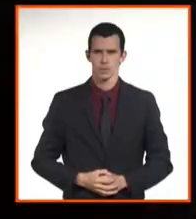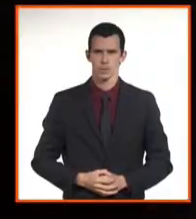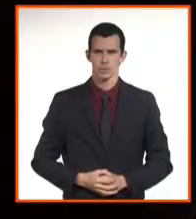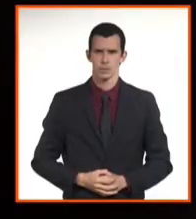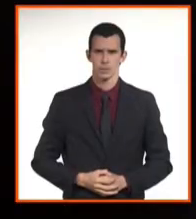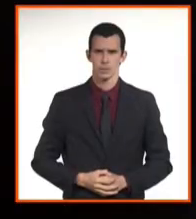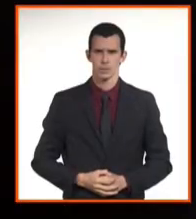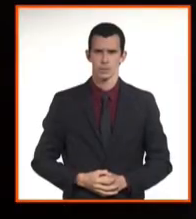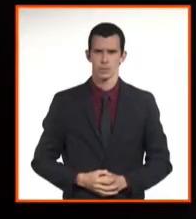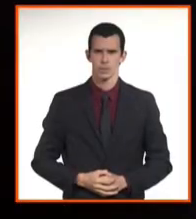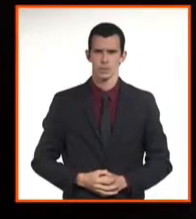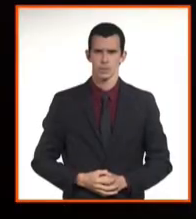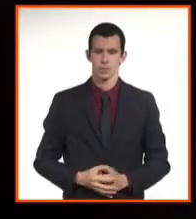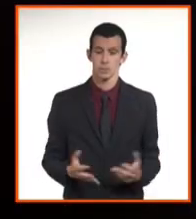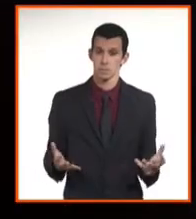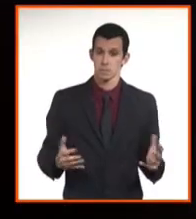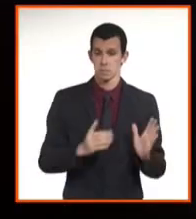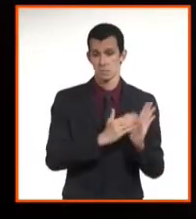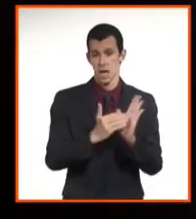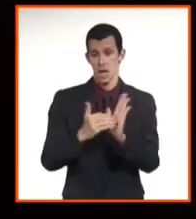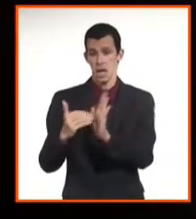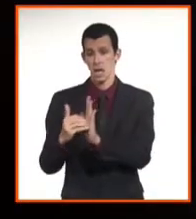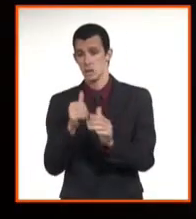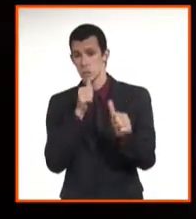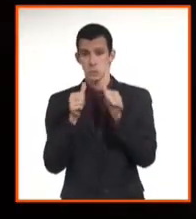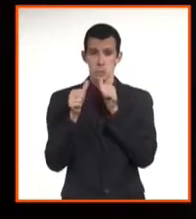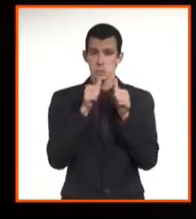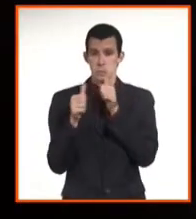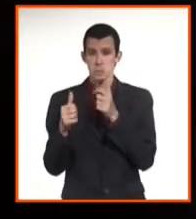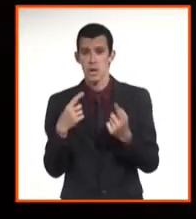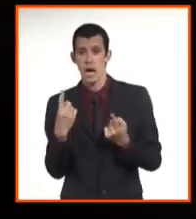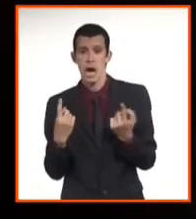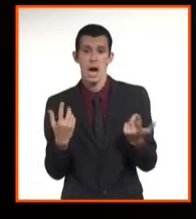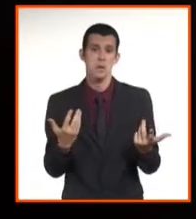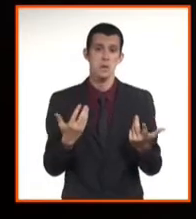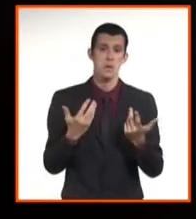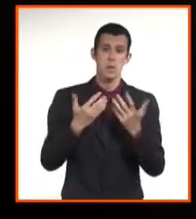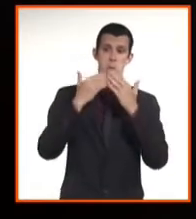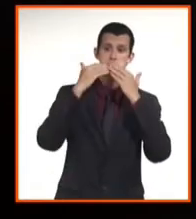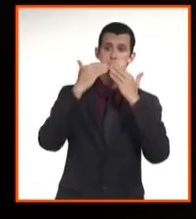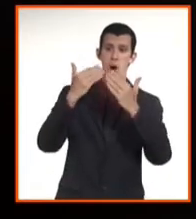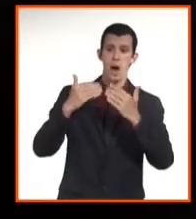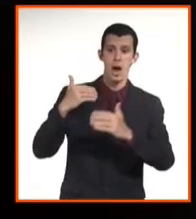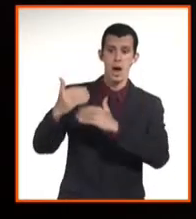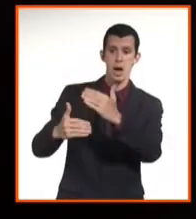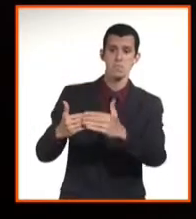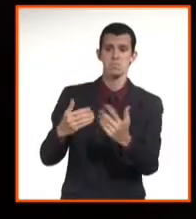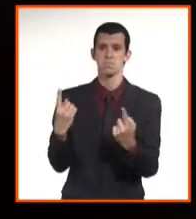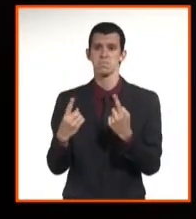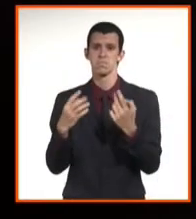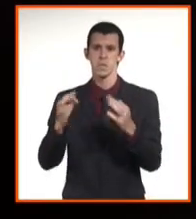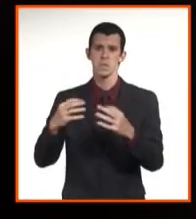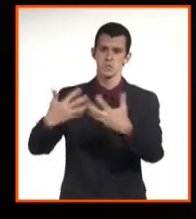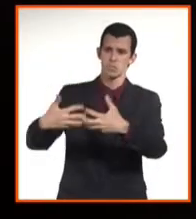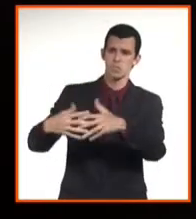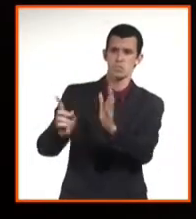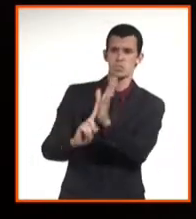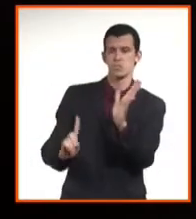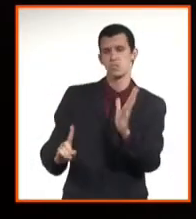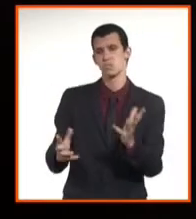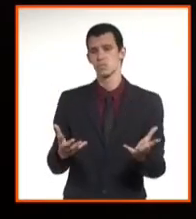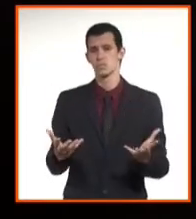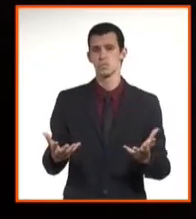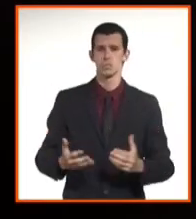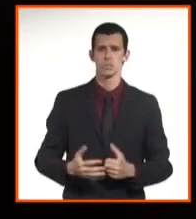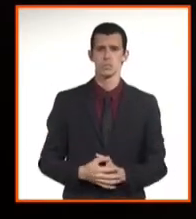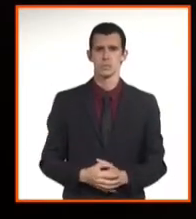los próximos meses, con la idea de poder ir recuperando paulatinamente la parte de la generación eléctrica